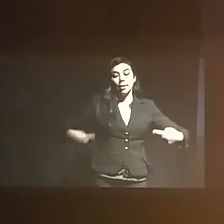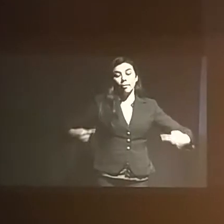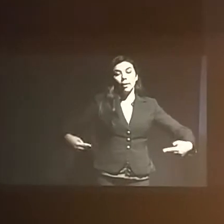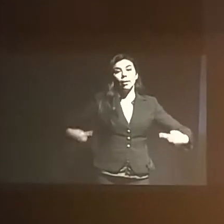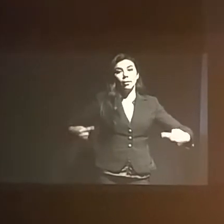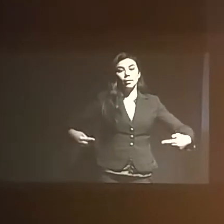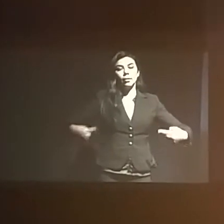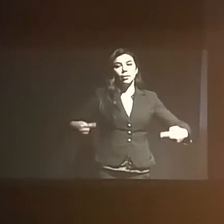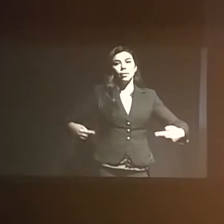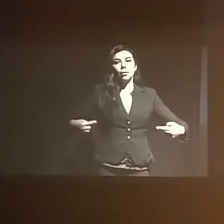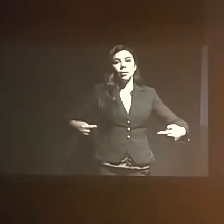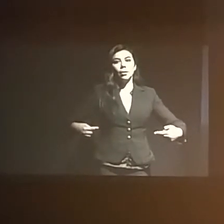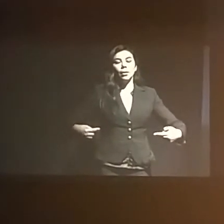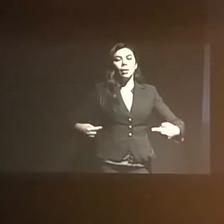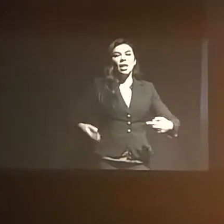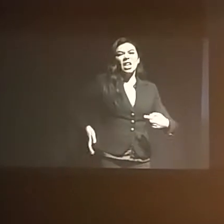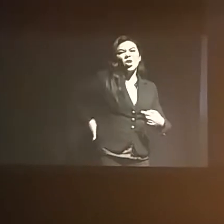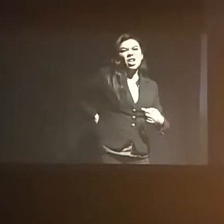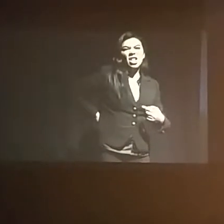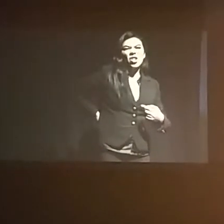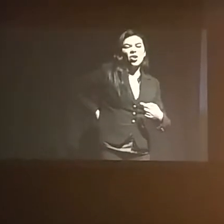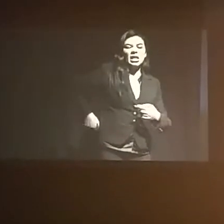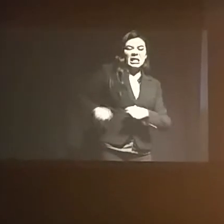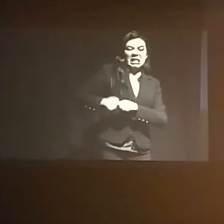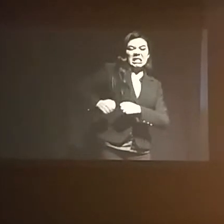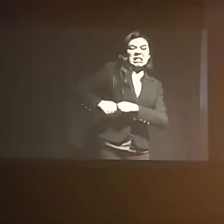Y me dice, y te hace pedazo los riñones.